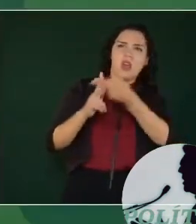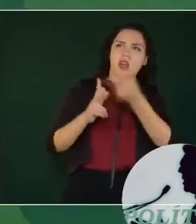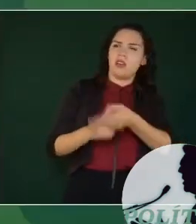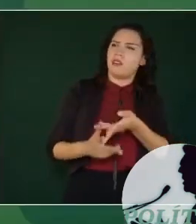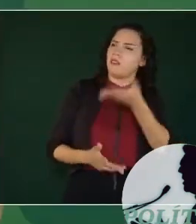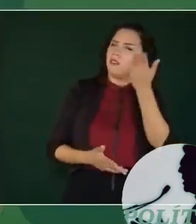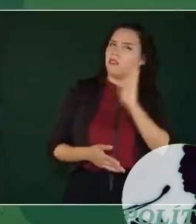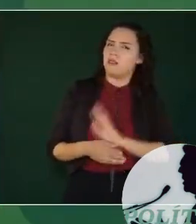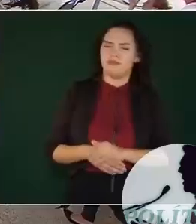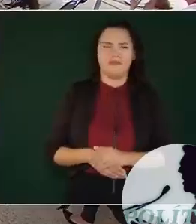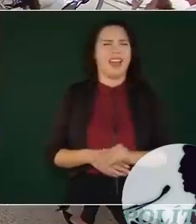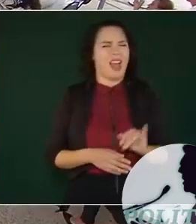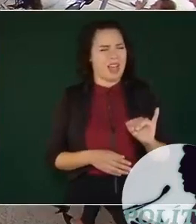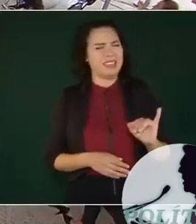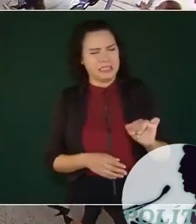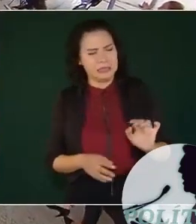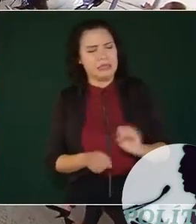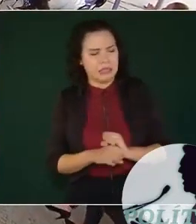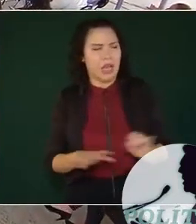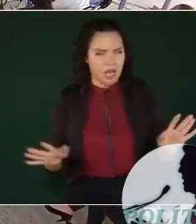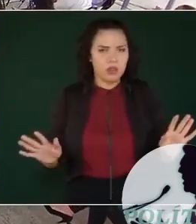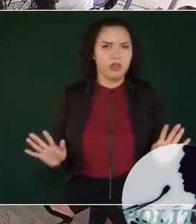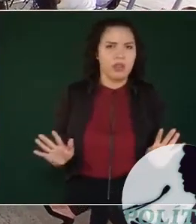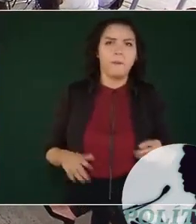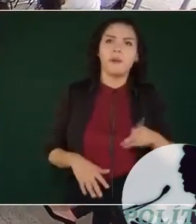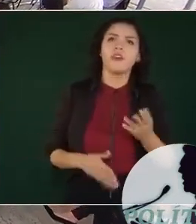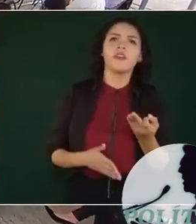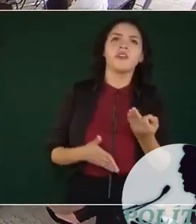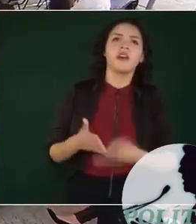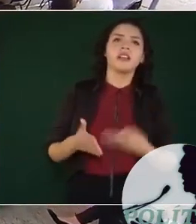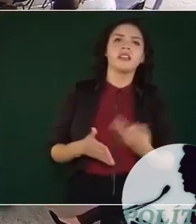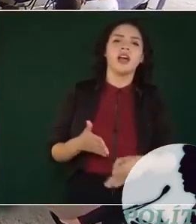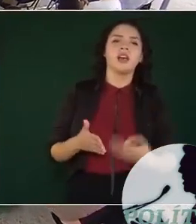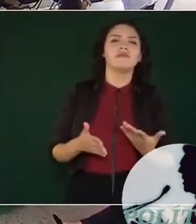pero ¿por qué no pones la lámina de homicidios?